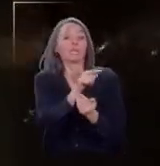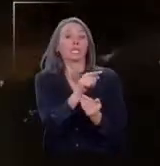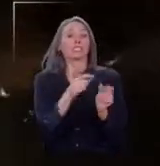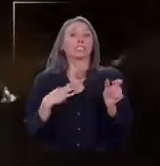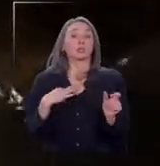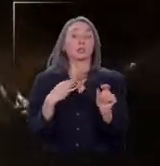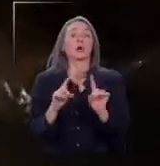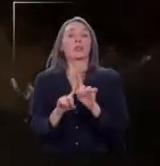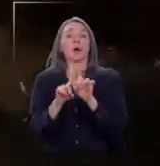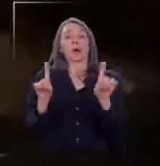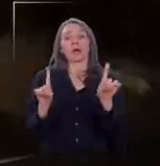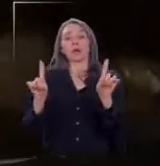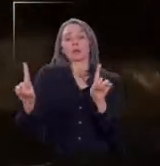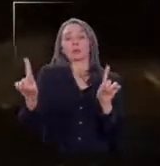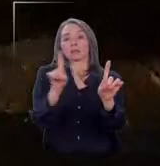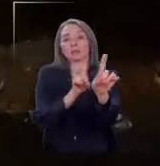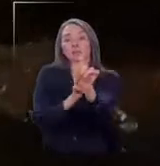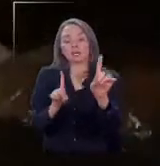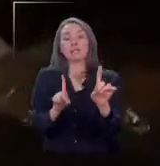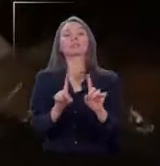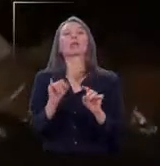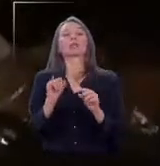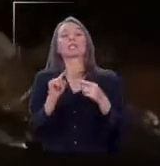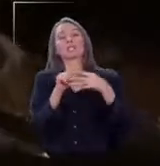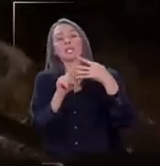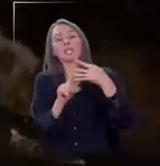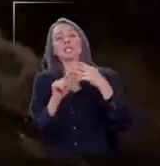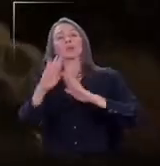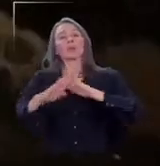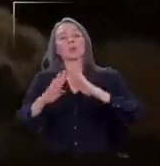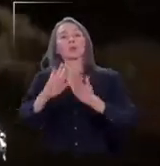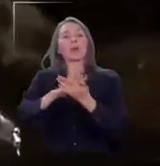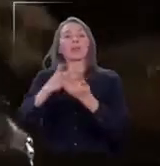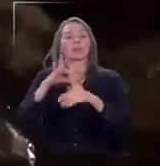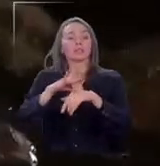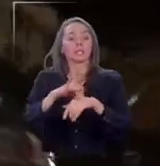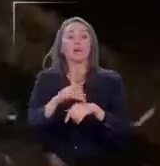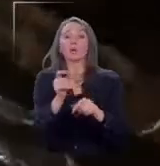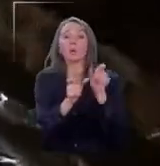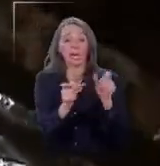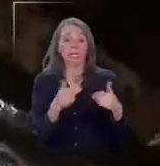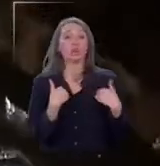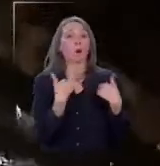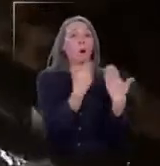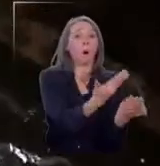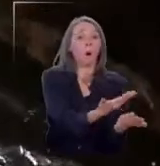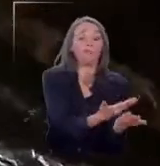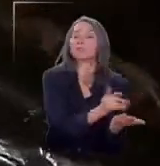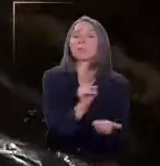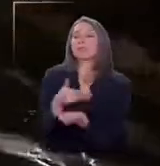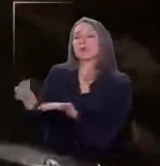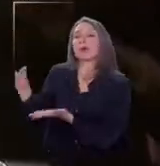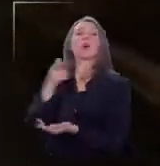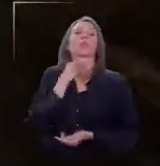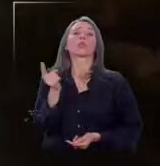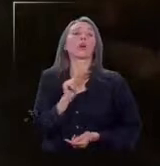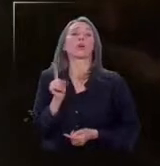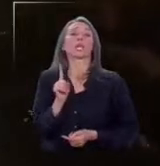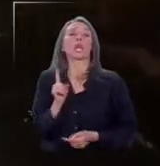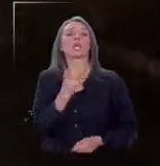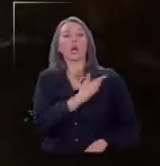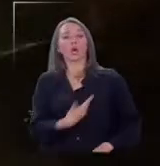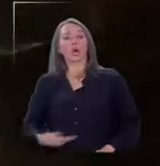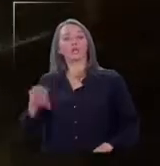distanciamiento social también para poder tener las distintas medidas sanitarias Pero ellos han rechazado esta medida justamente porque no quieren que su